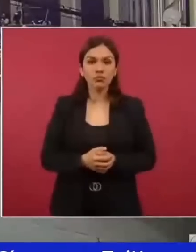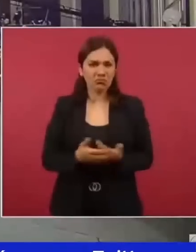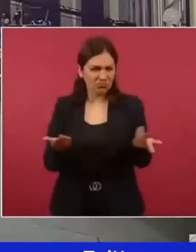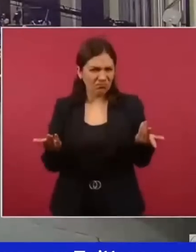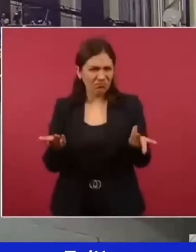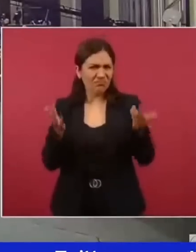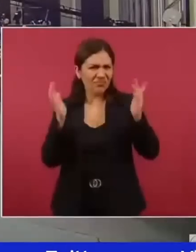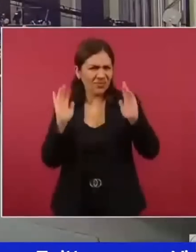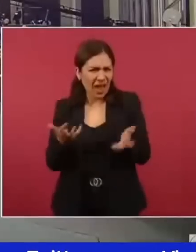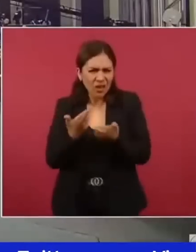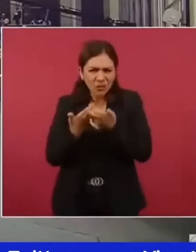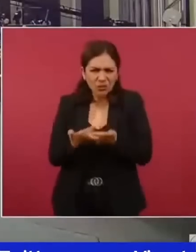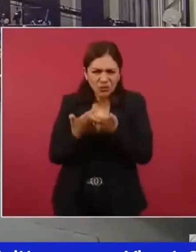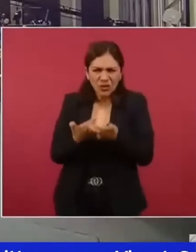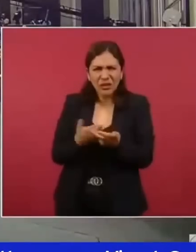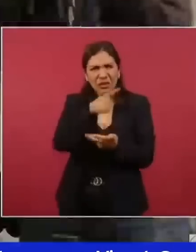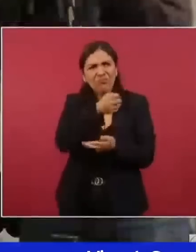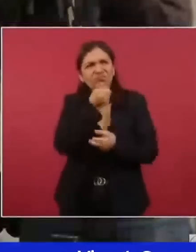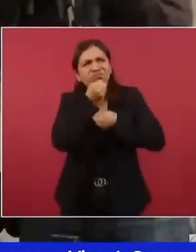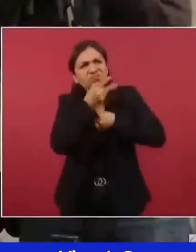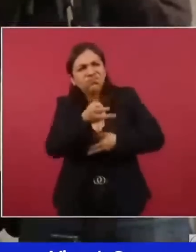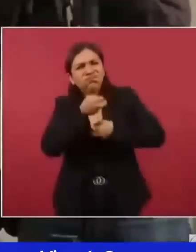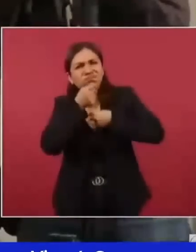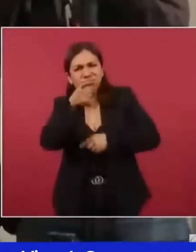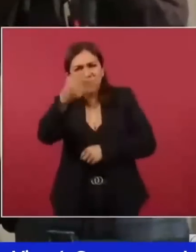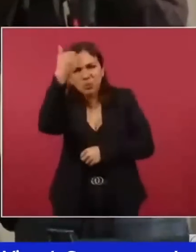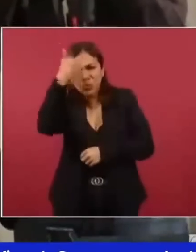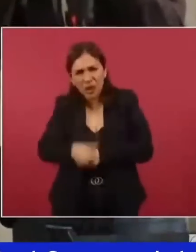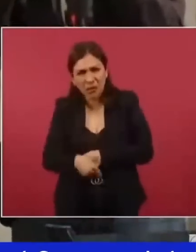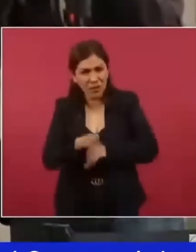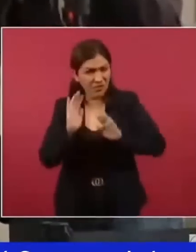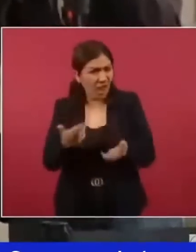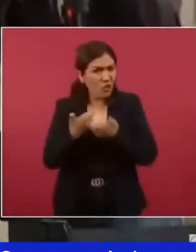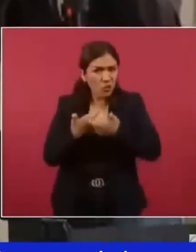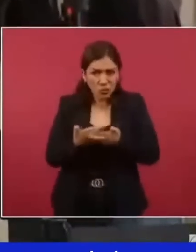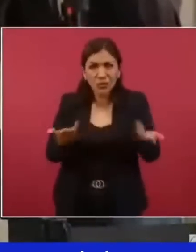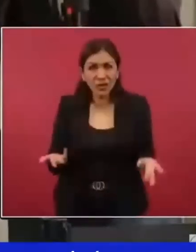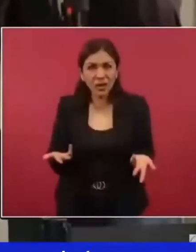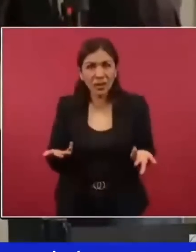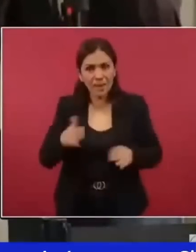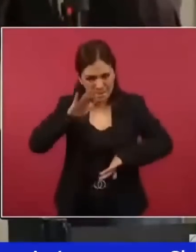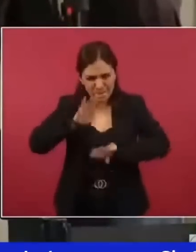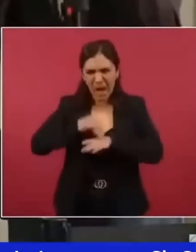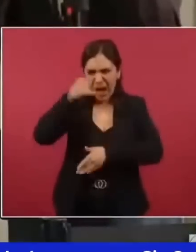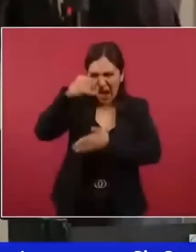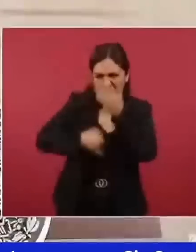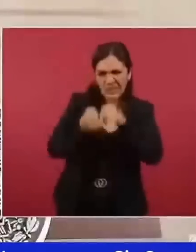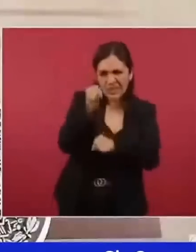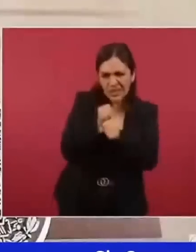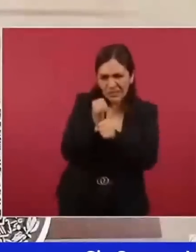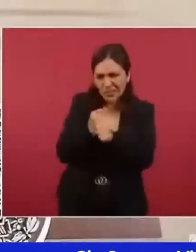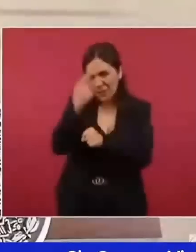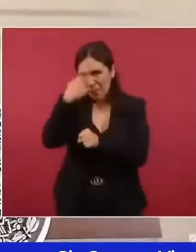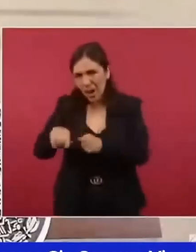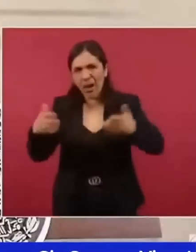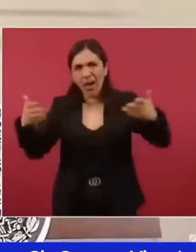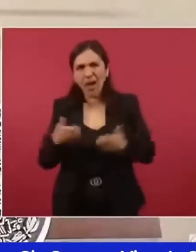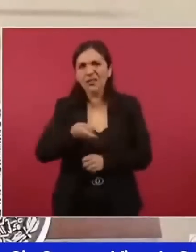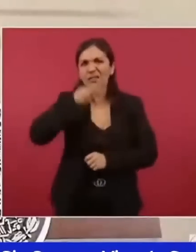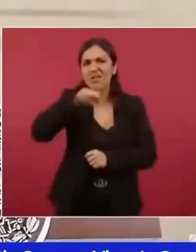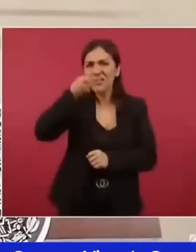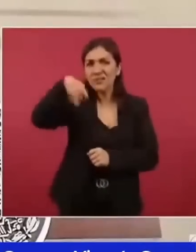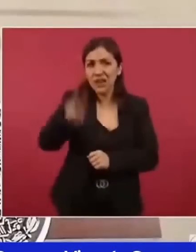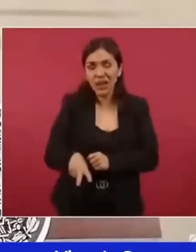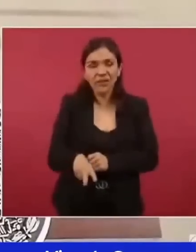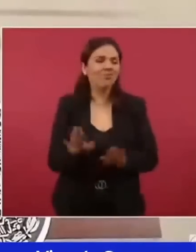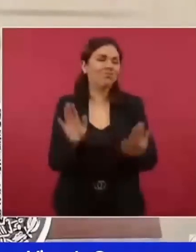suficiente con lo que ya sabemos? ¿Con lo que usted sabe? No. ¿Para iniciar investigaciones para una comisión de la verdad?